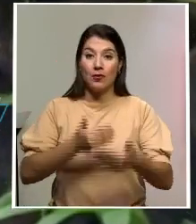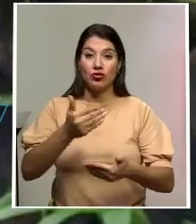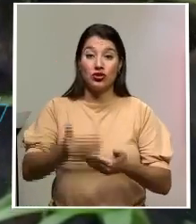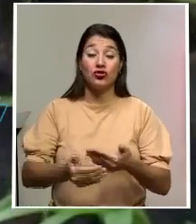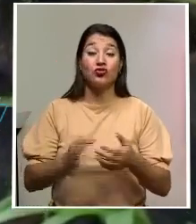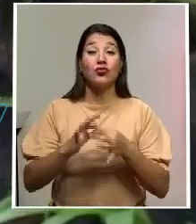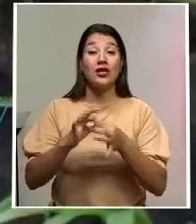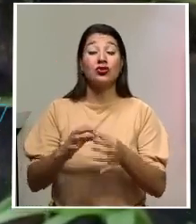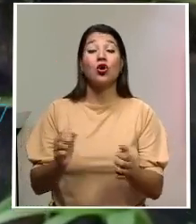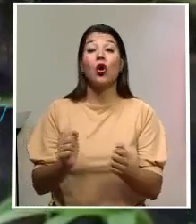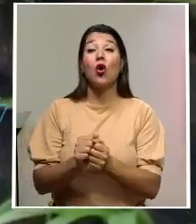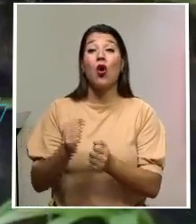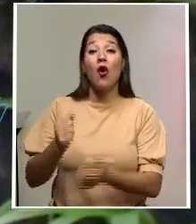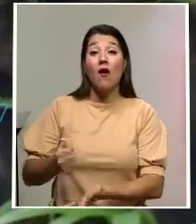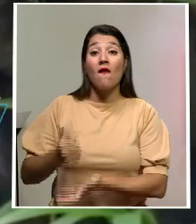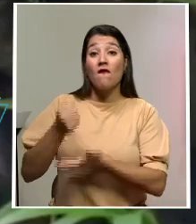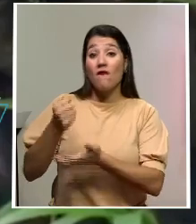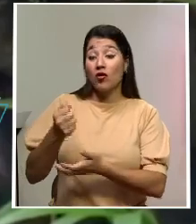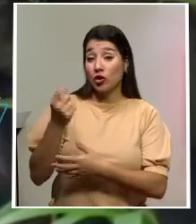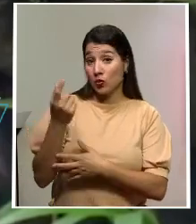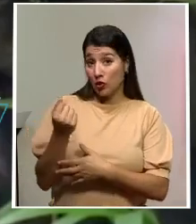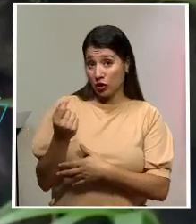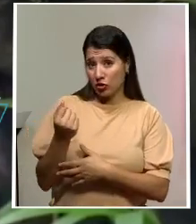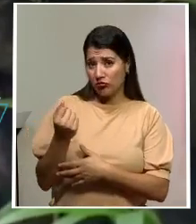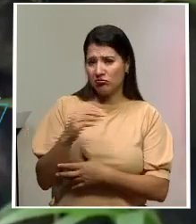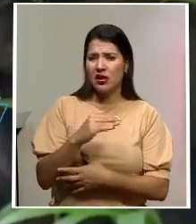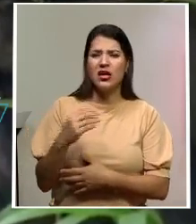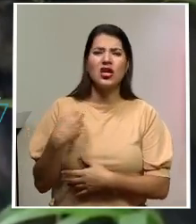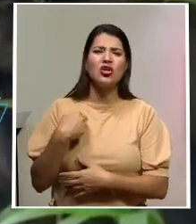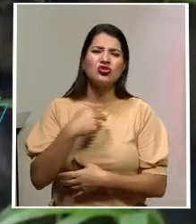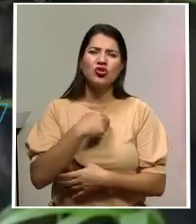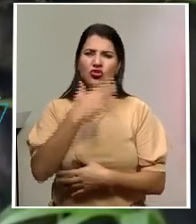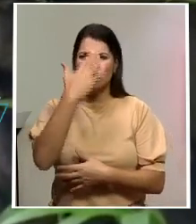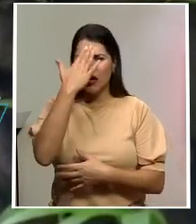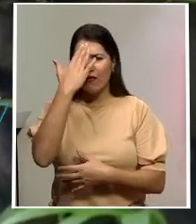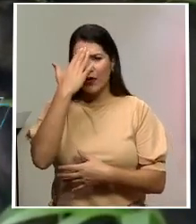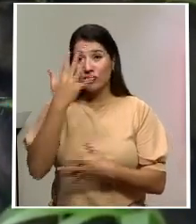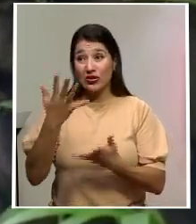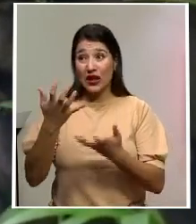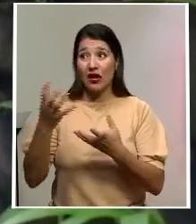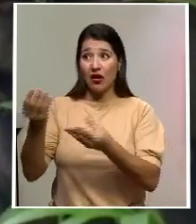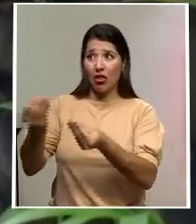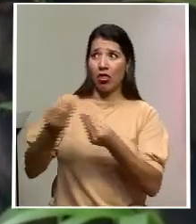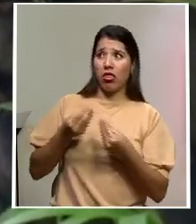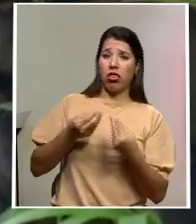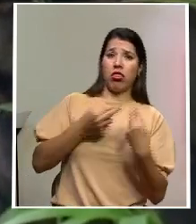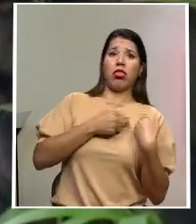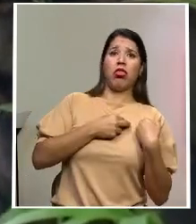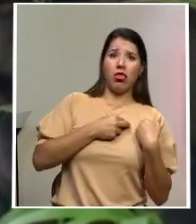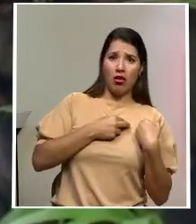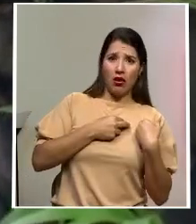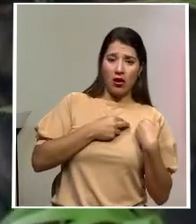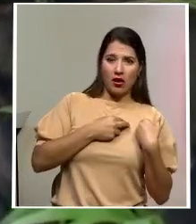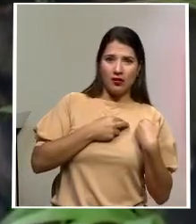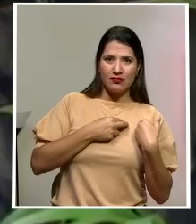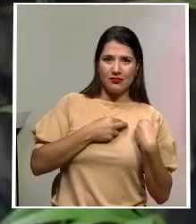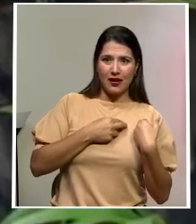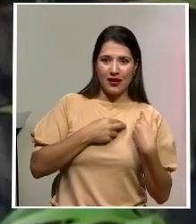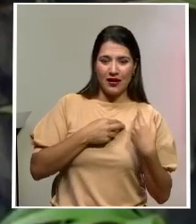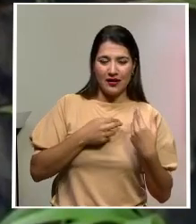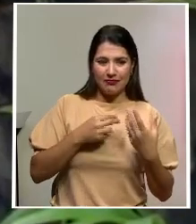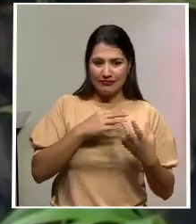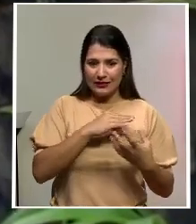Monetario, y bueno, también sabíamos que nos querían meter en un embudo. Ahora entiendo quieren plantear una comisión para